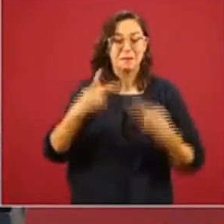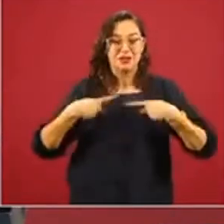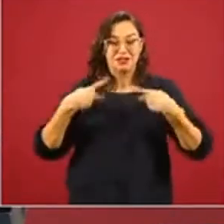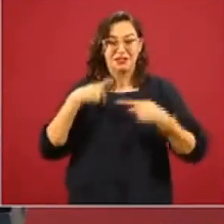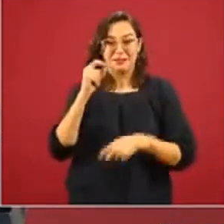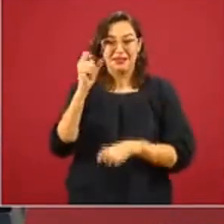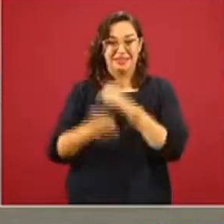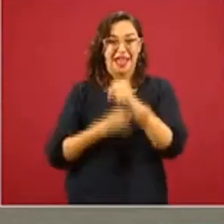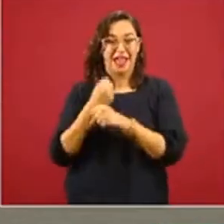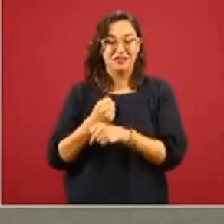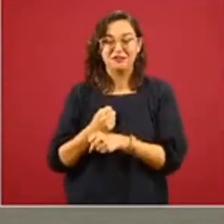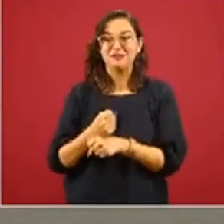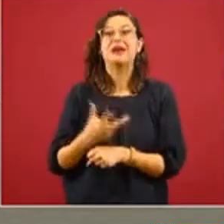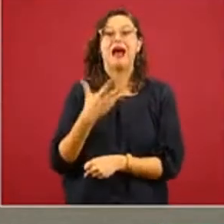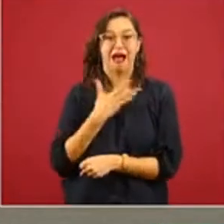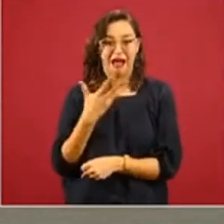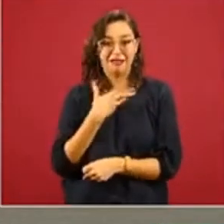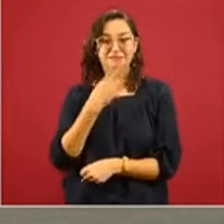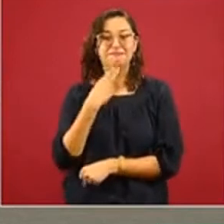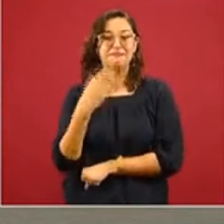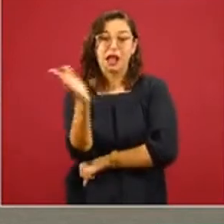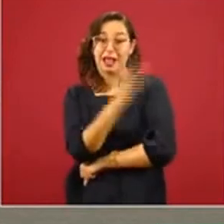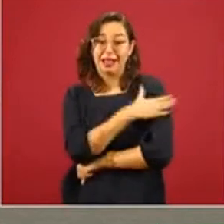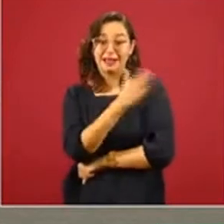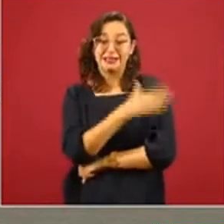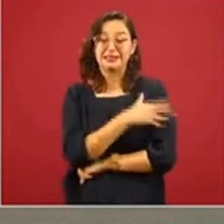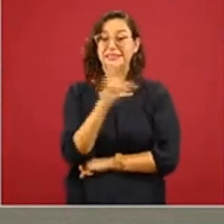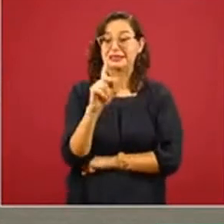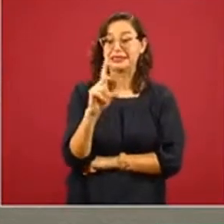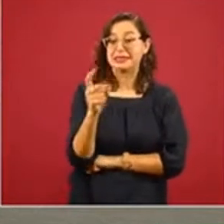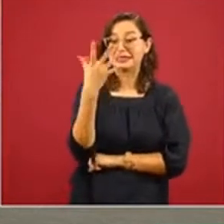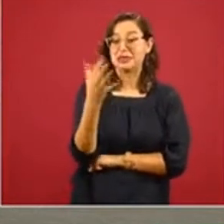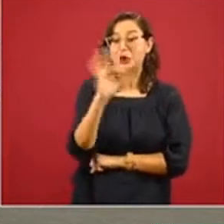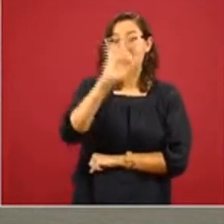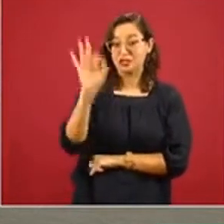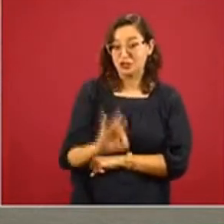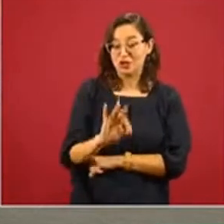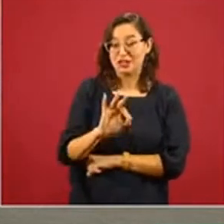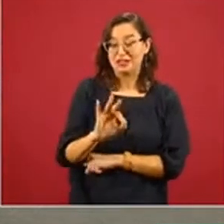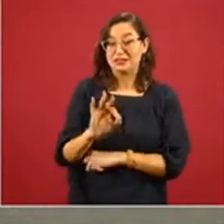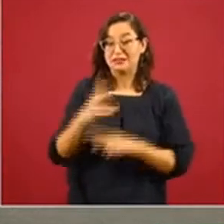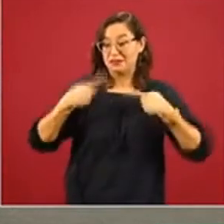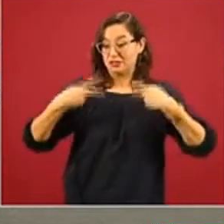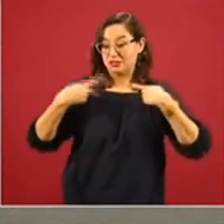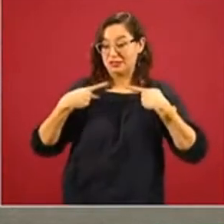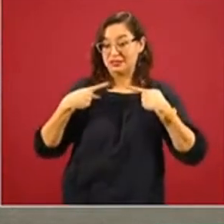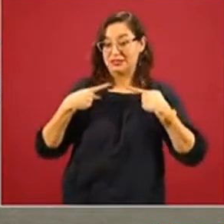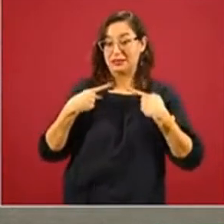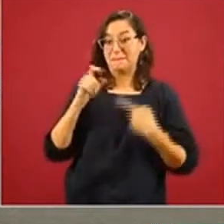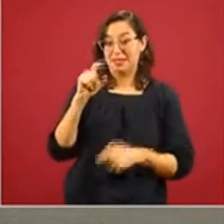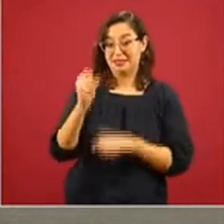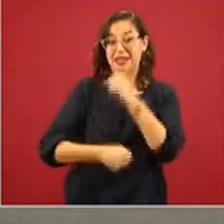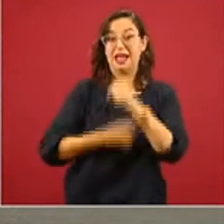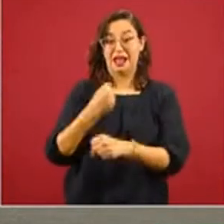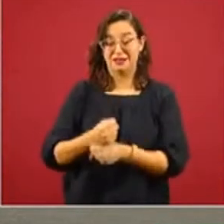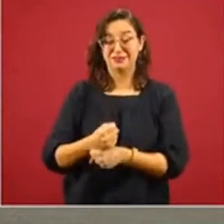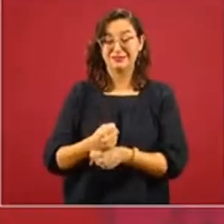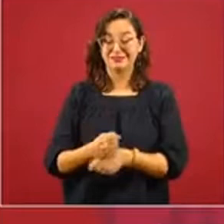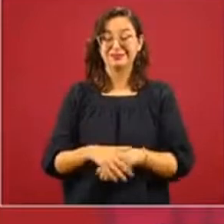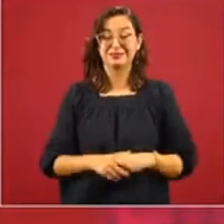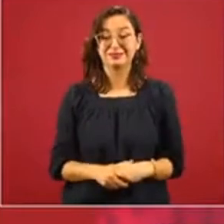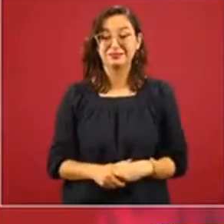mayores de 20 años. Hipertensión, 35% de las personas mayores de 20